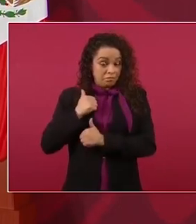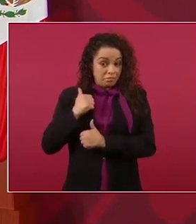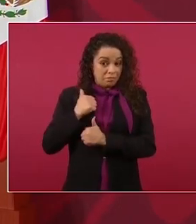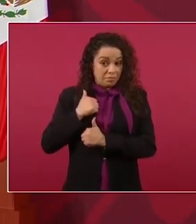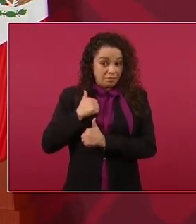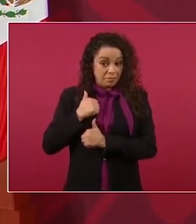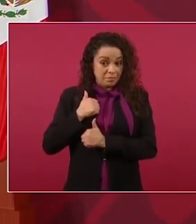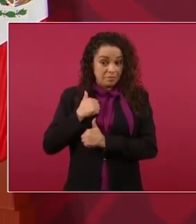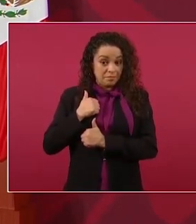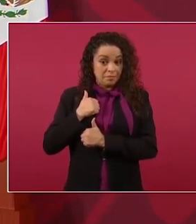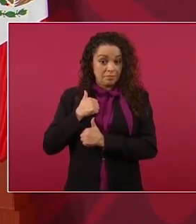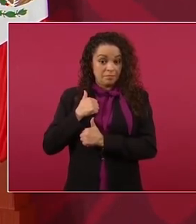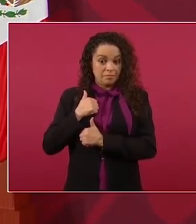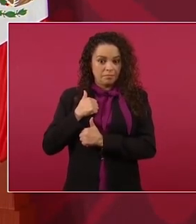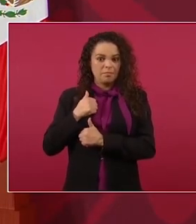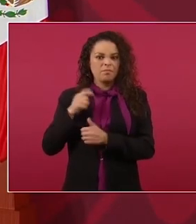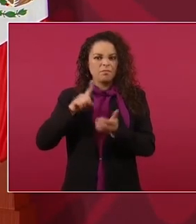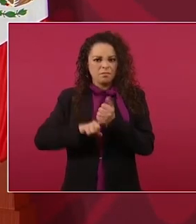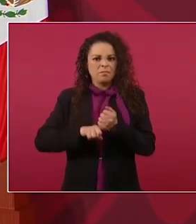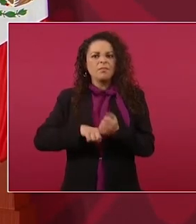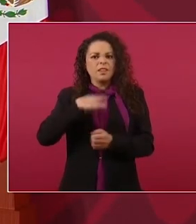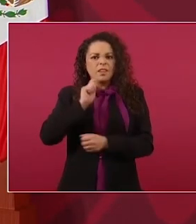pues es fuerza,